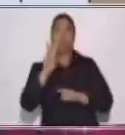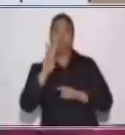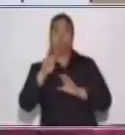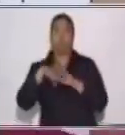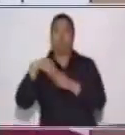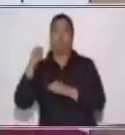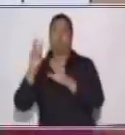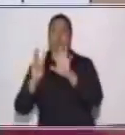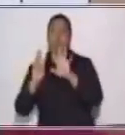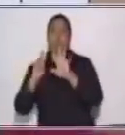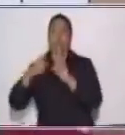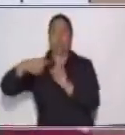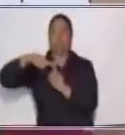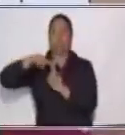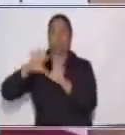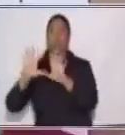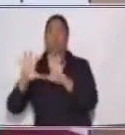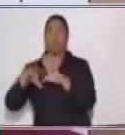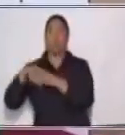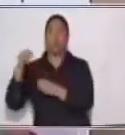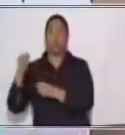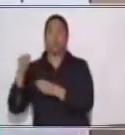más 10, 18.